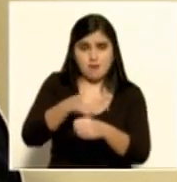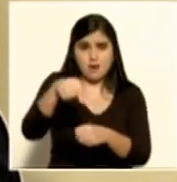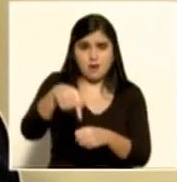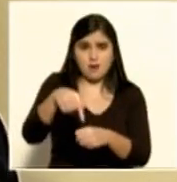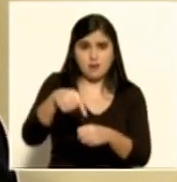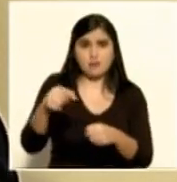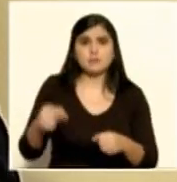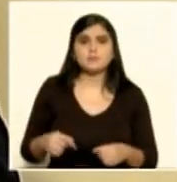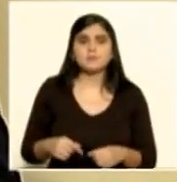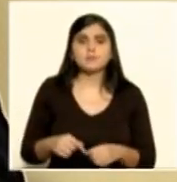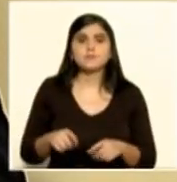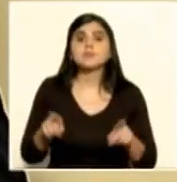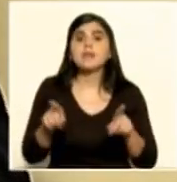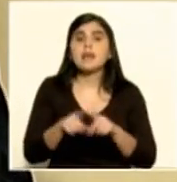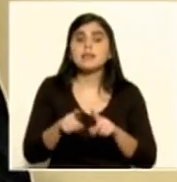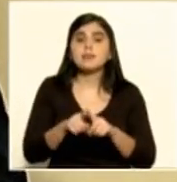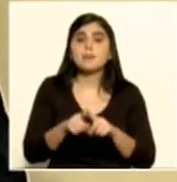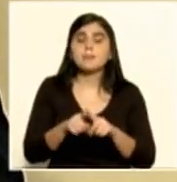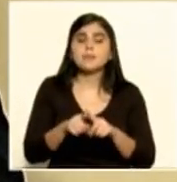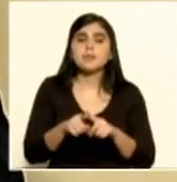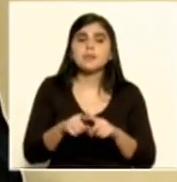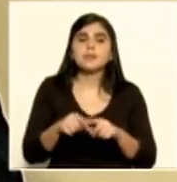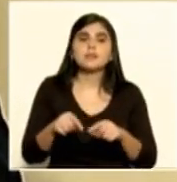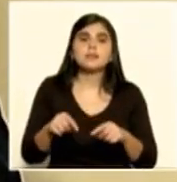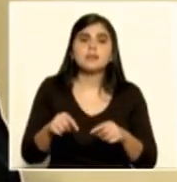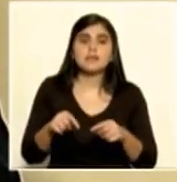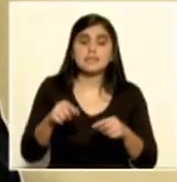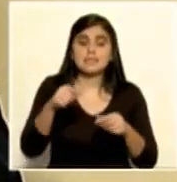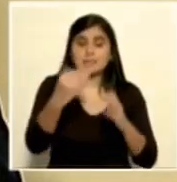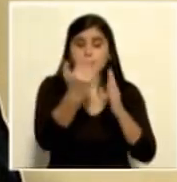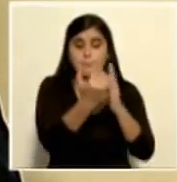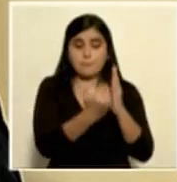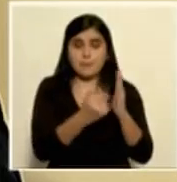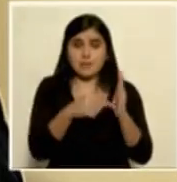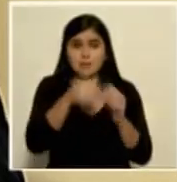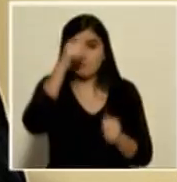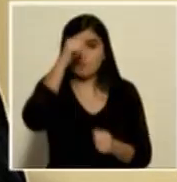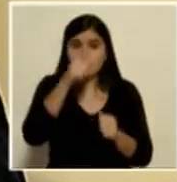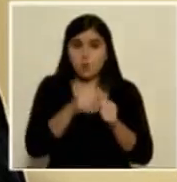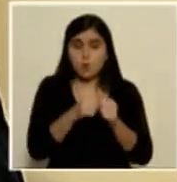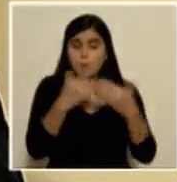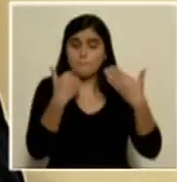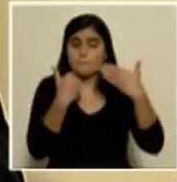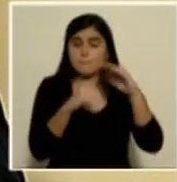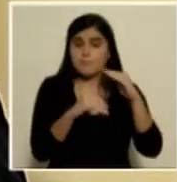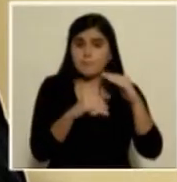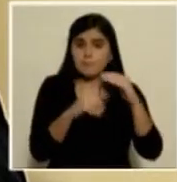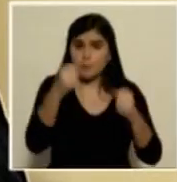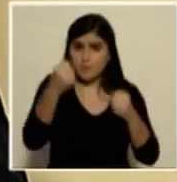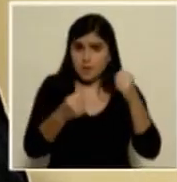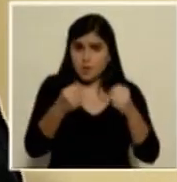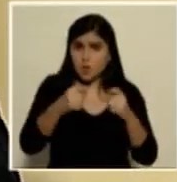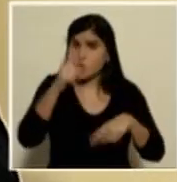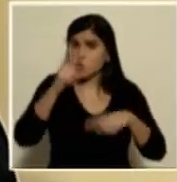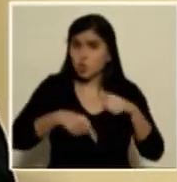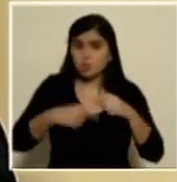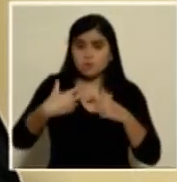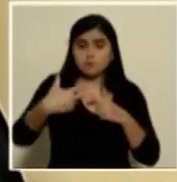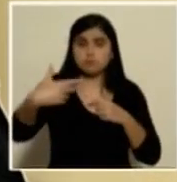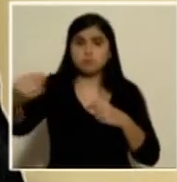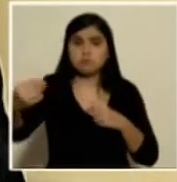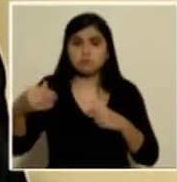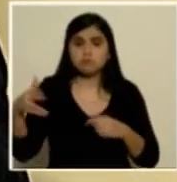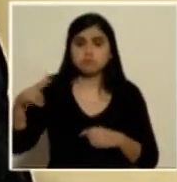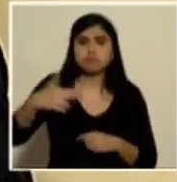Con respecto a la efectividad de estas medidas, recordemos que se está haciendo una restricción vehicular también y que no se puede circular, sino es